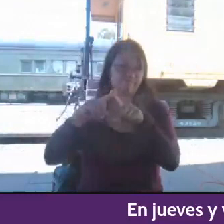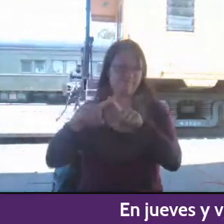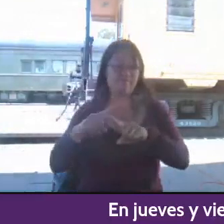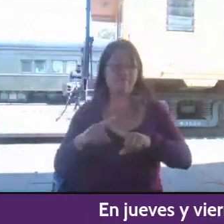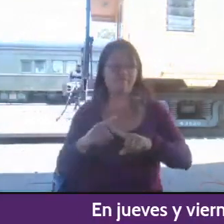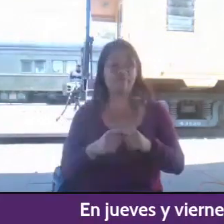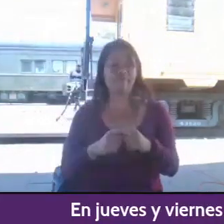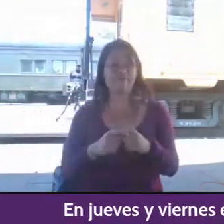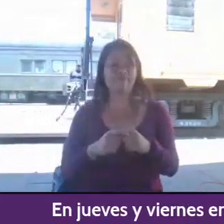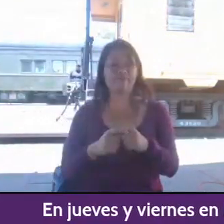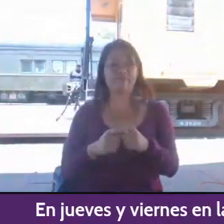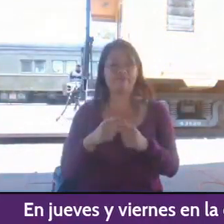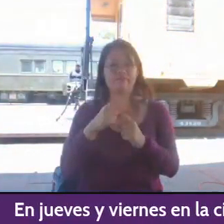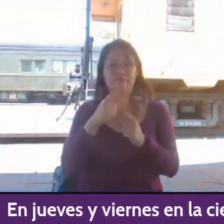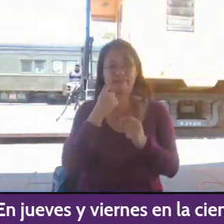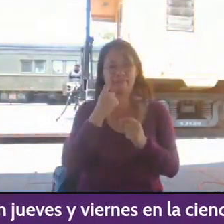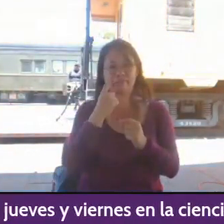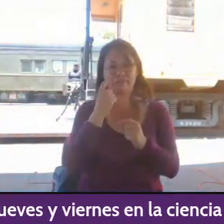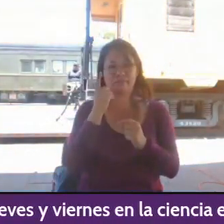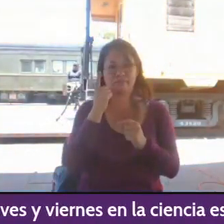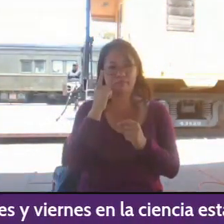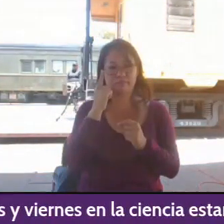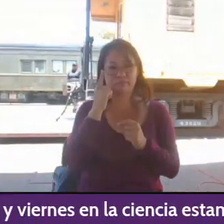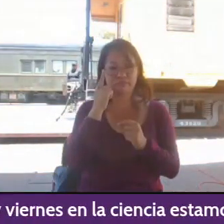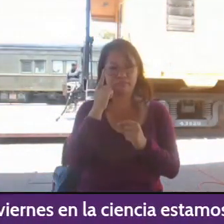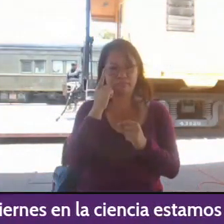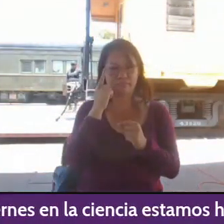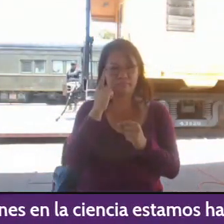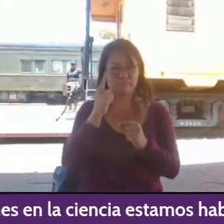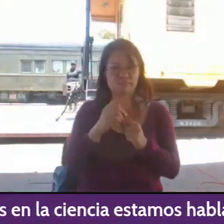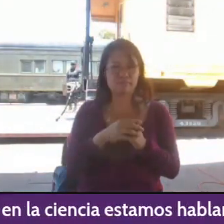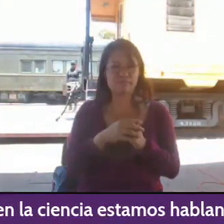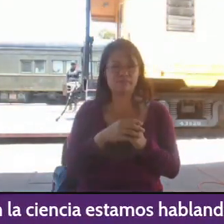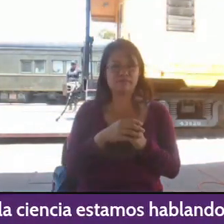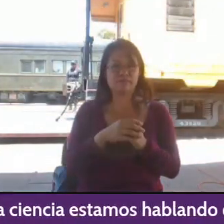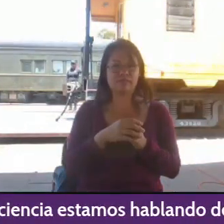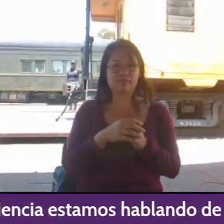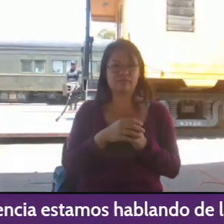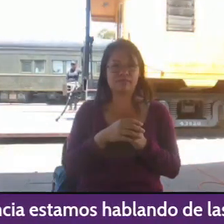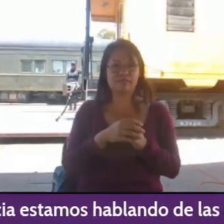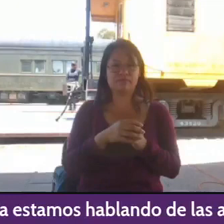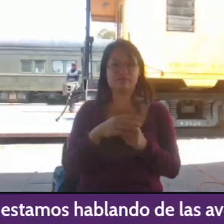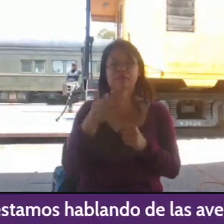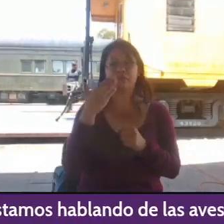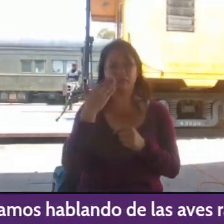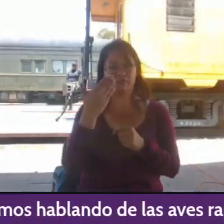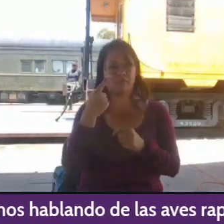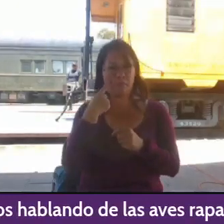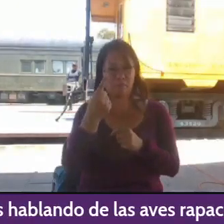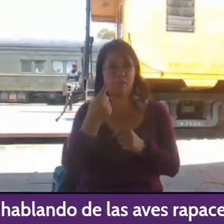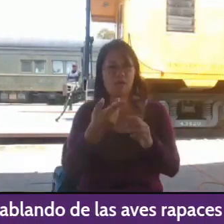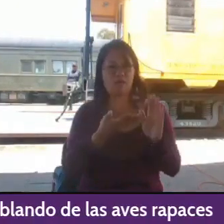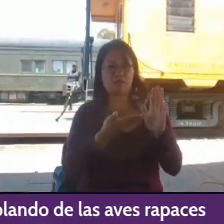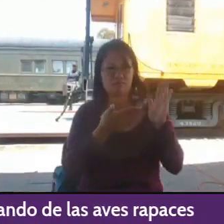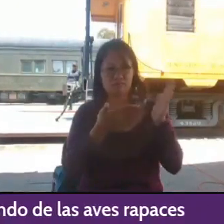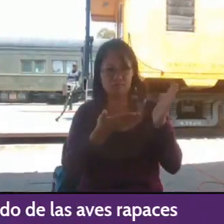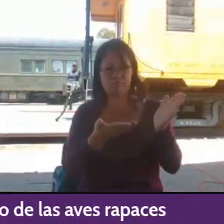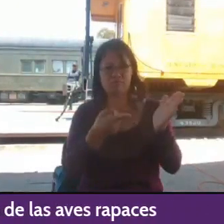favor. Otra más. Y bueno, la exhibición de cómo les sirve el plumaje,